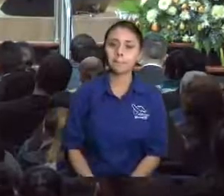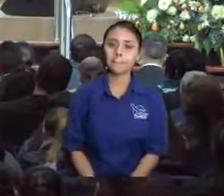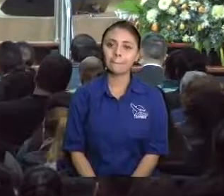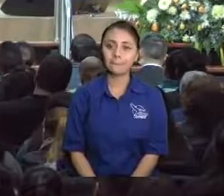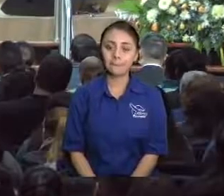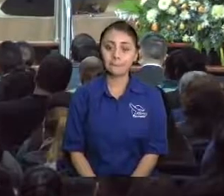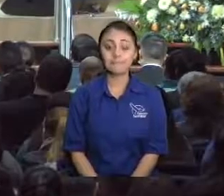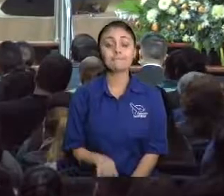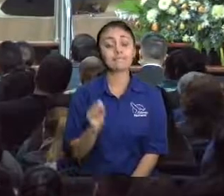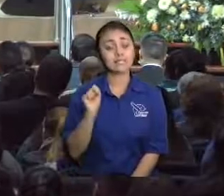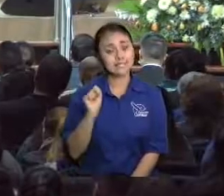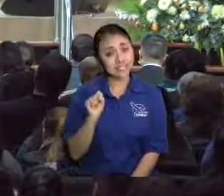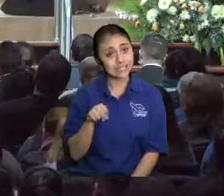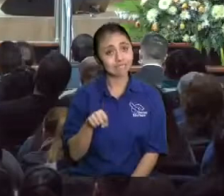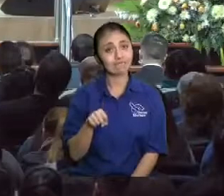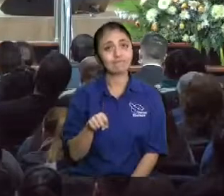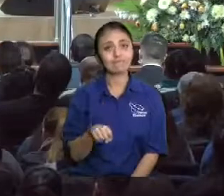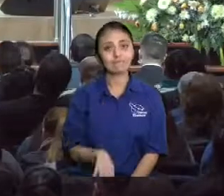Sí, Señor.